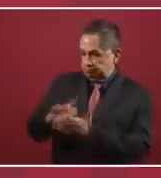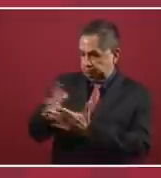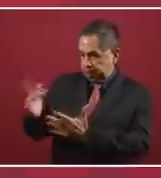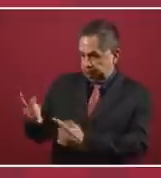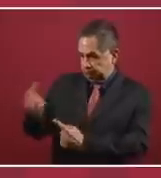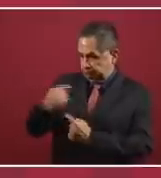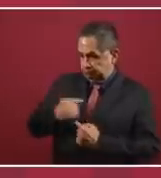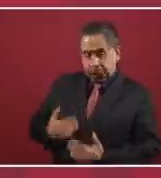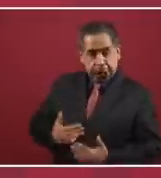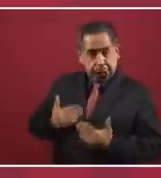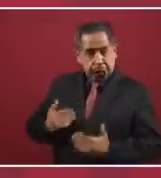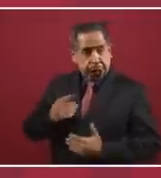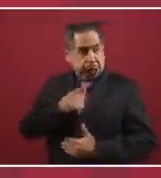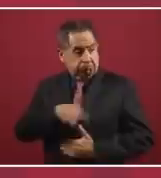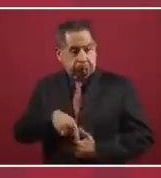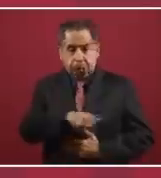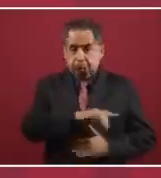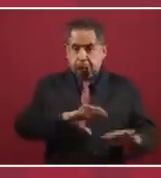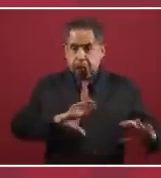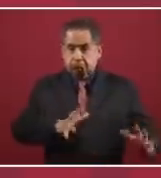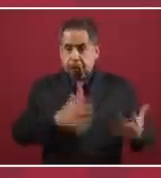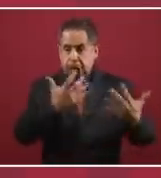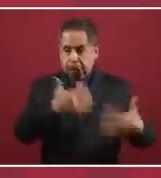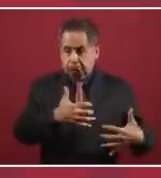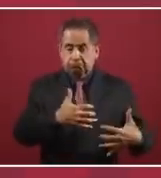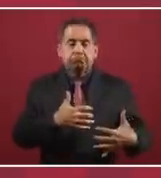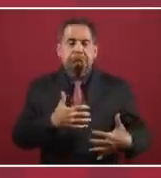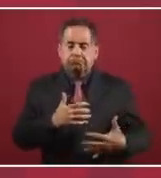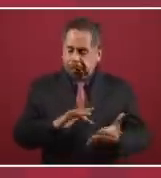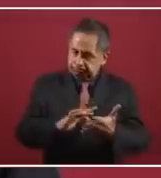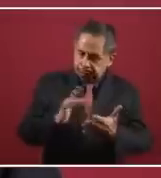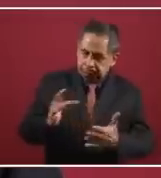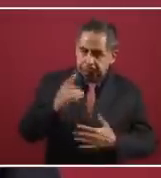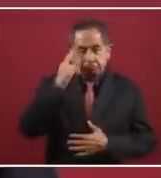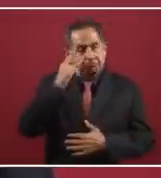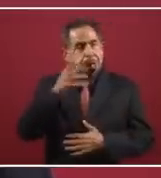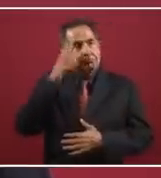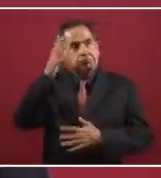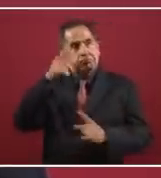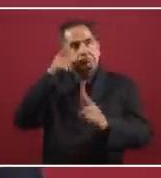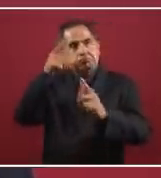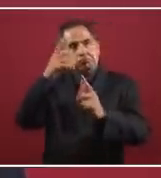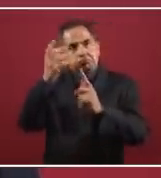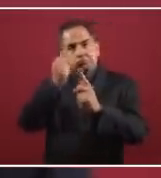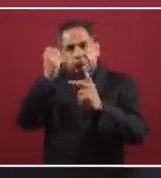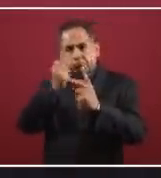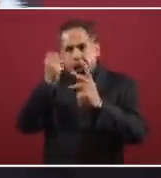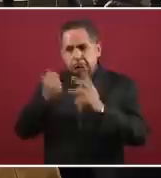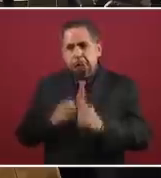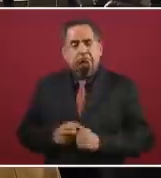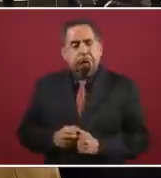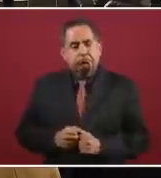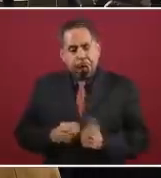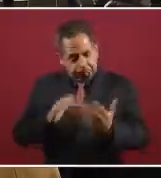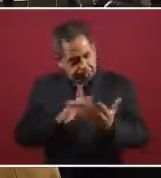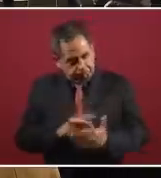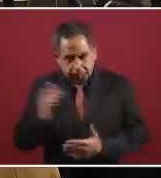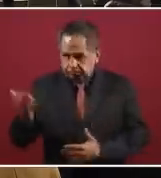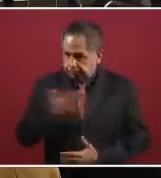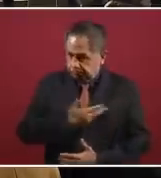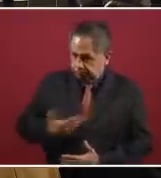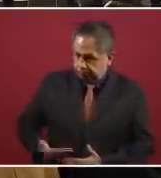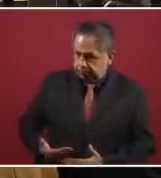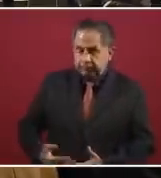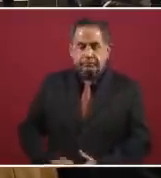ha depositado en las organizaciones empresariales para tratar de lograr estos objetivos. Muchas gracias, señor presidente.